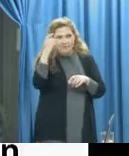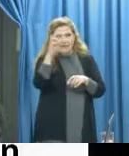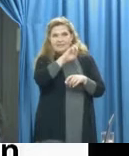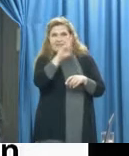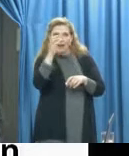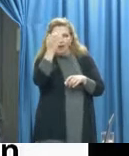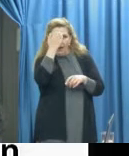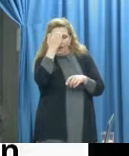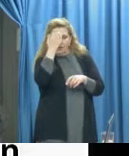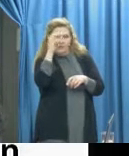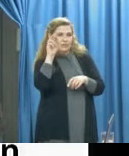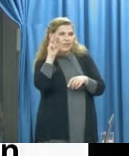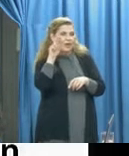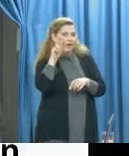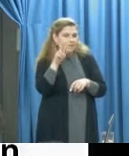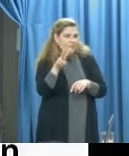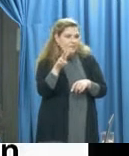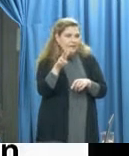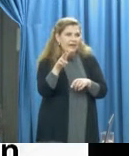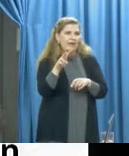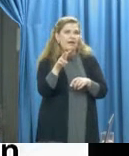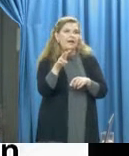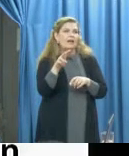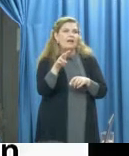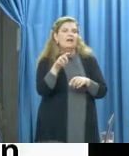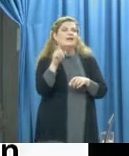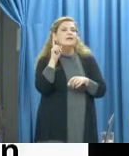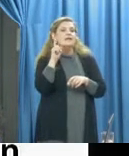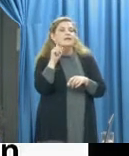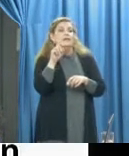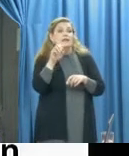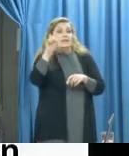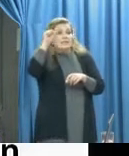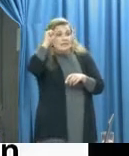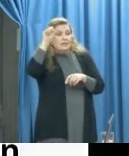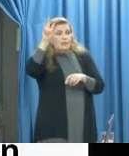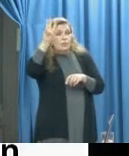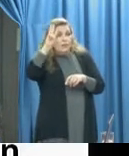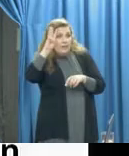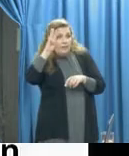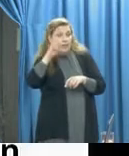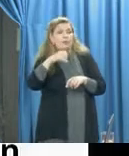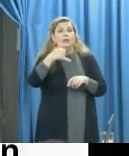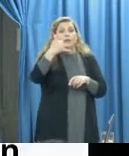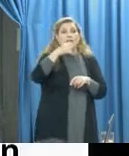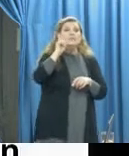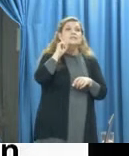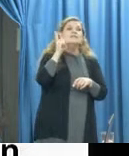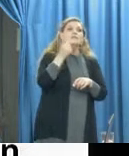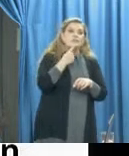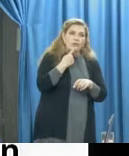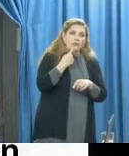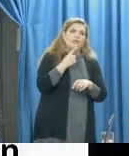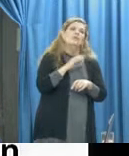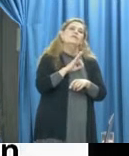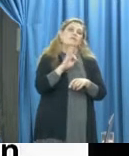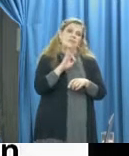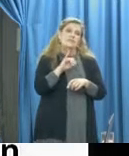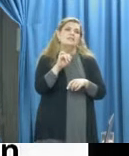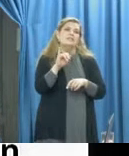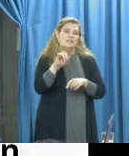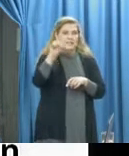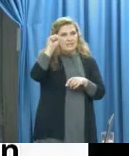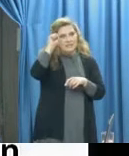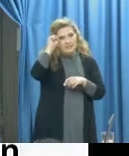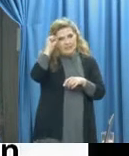si sabemos que esa característica clínica cursa con sordera, podemos sospechar que nuestro paciente lo tenga, ¿no?